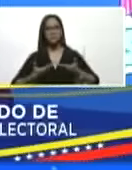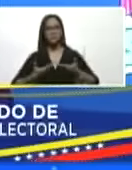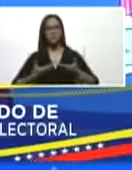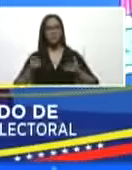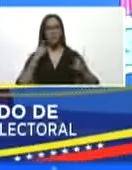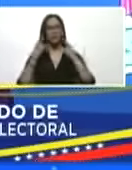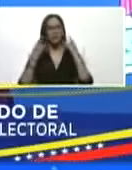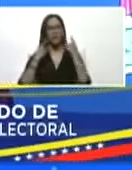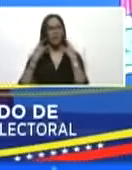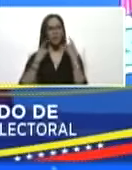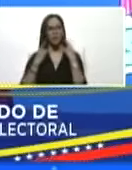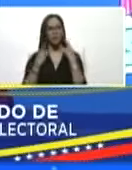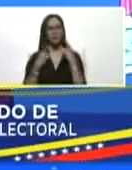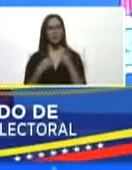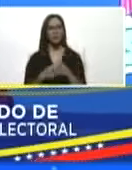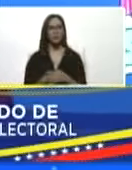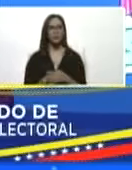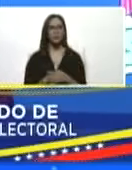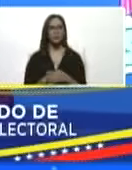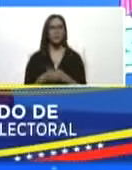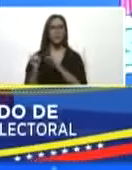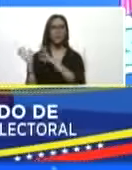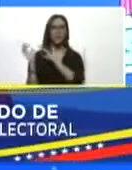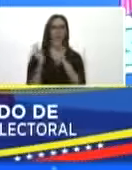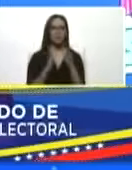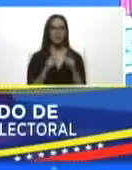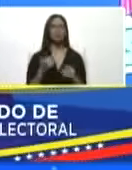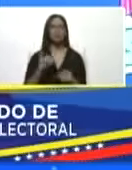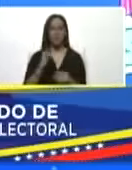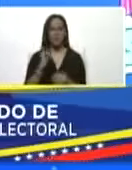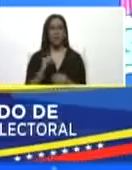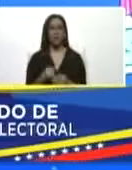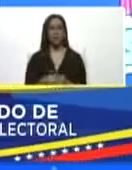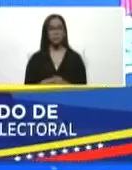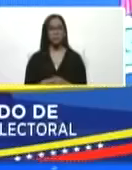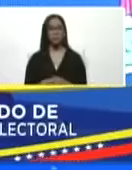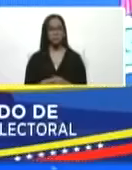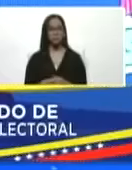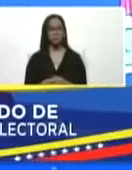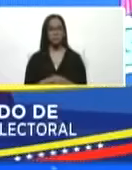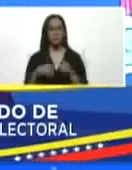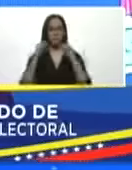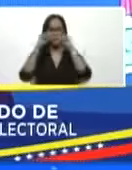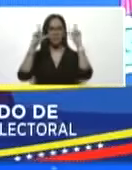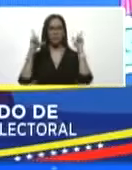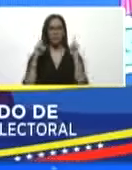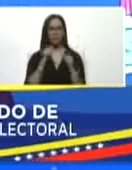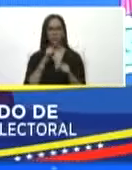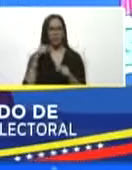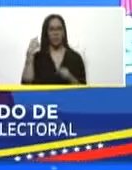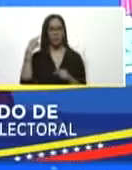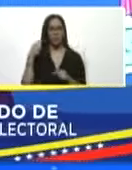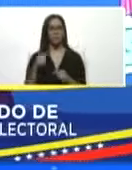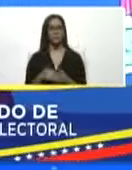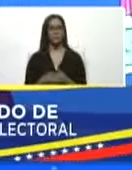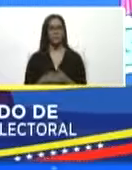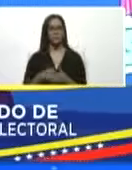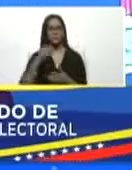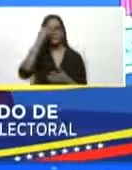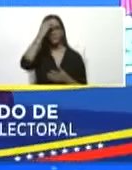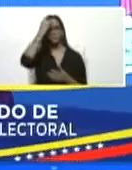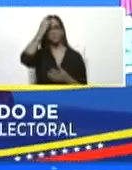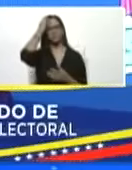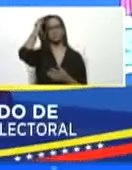activo de migración todavía. Se quedan impresionados de ustedes, locos, ¿ah? La